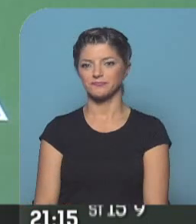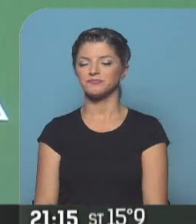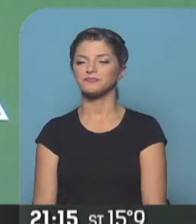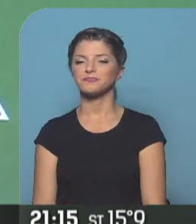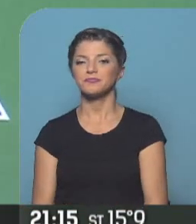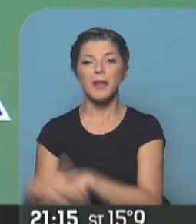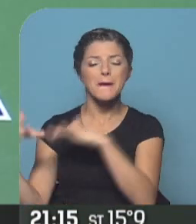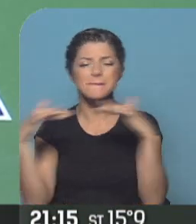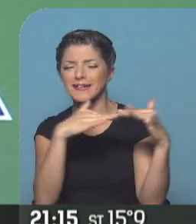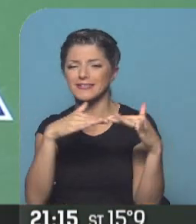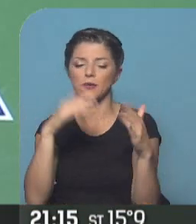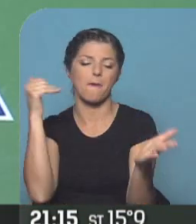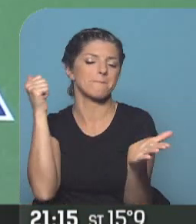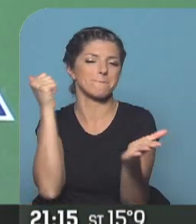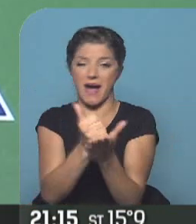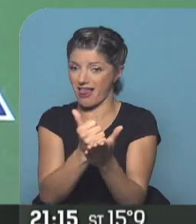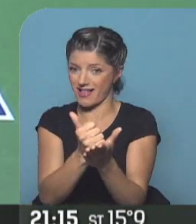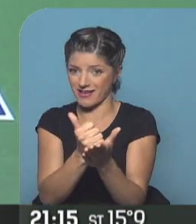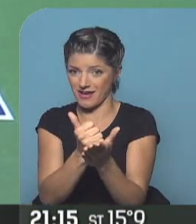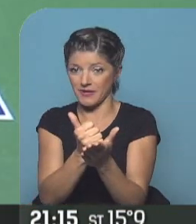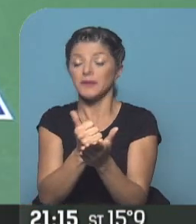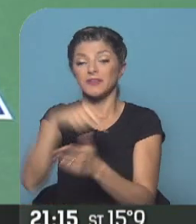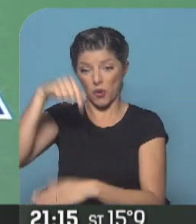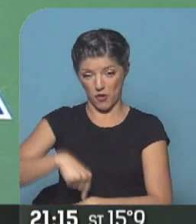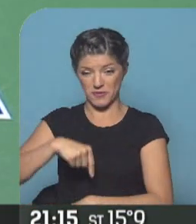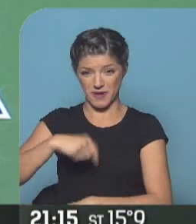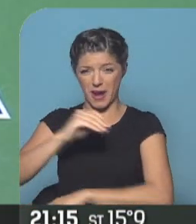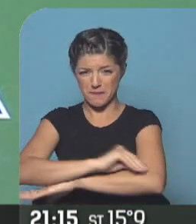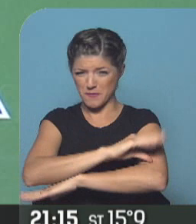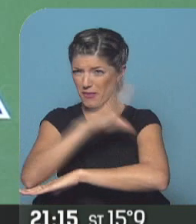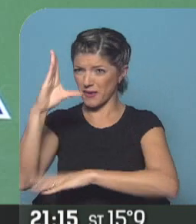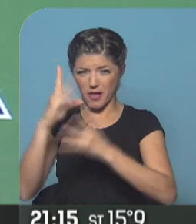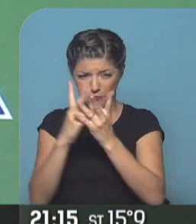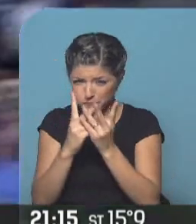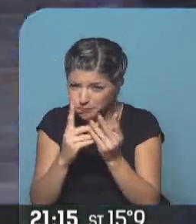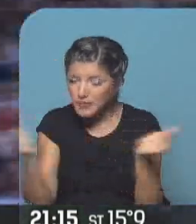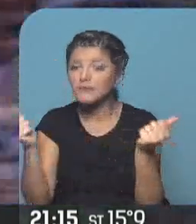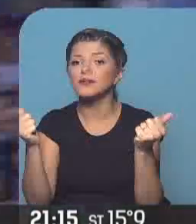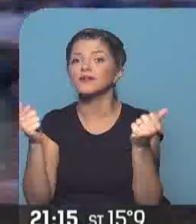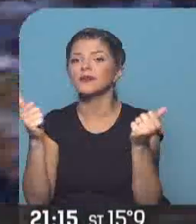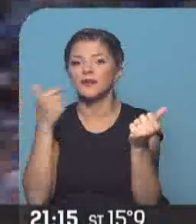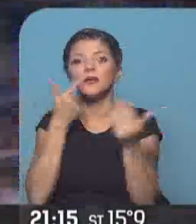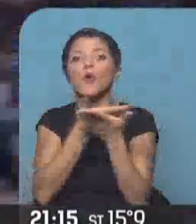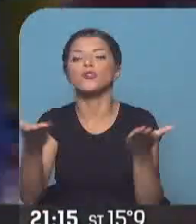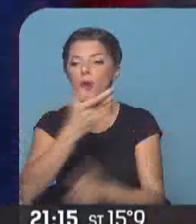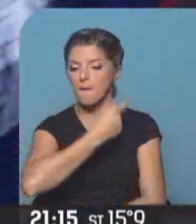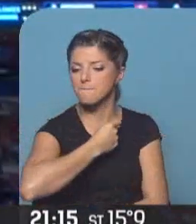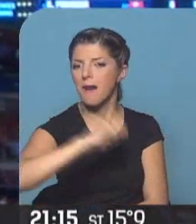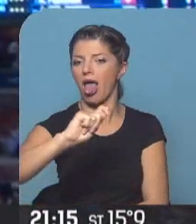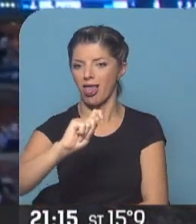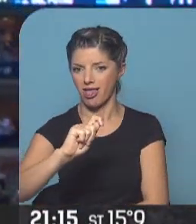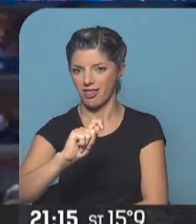Un partido inolvidable que terminó en la madrugada del día de hoy y que mostró ese golpe de derecha de